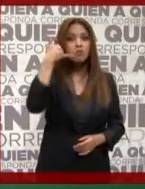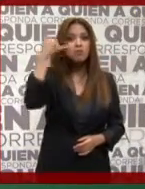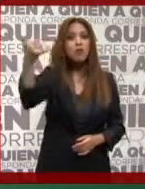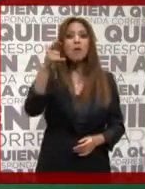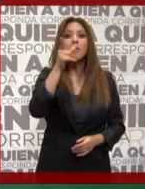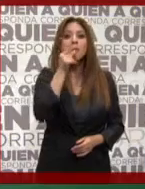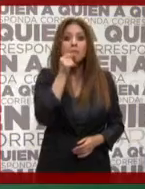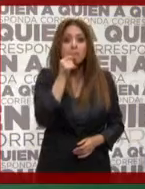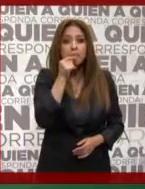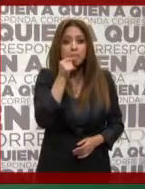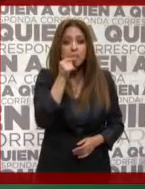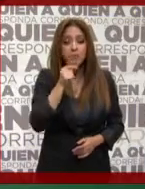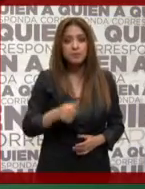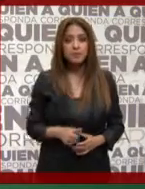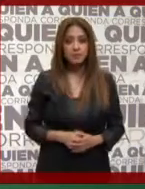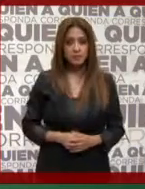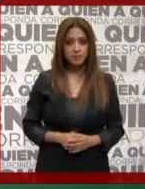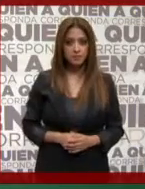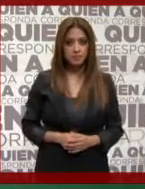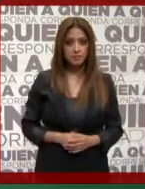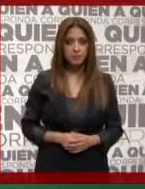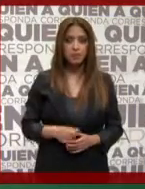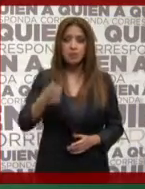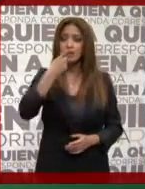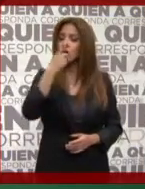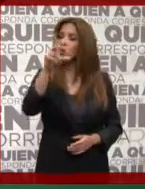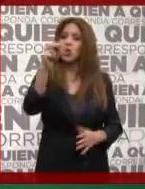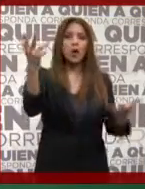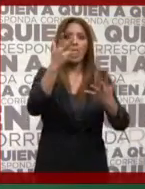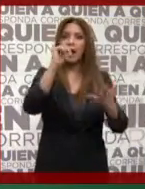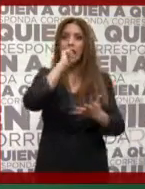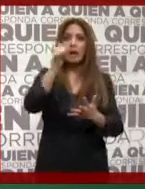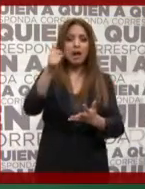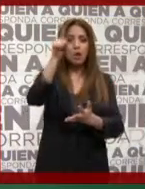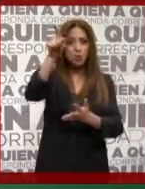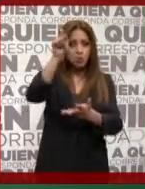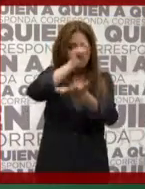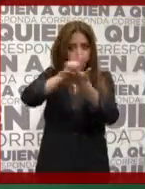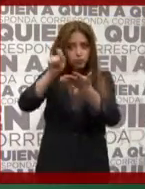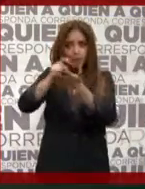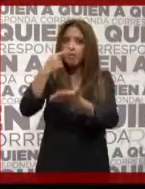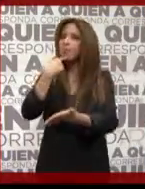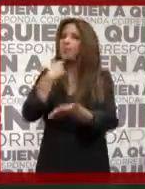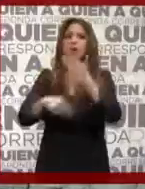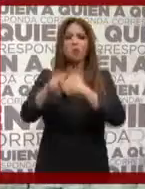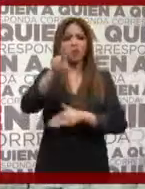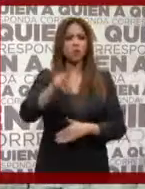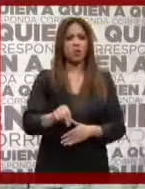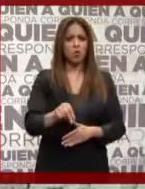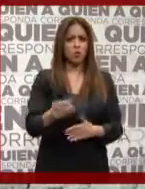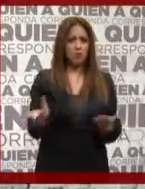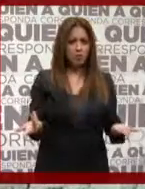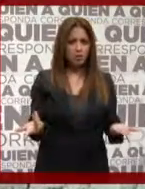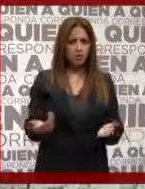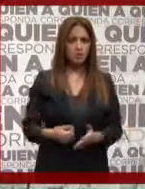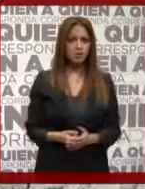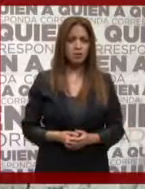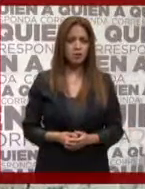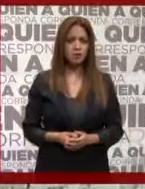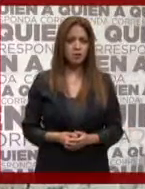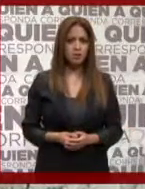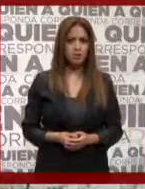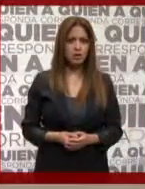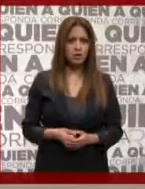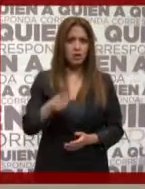patrulleros. Dijeron que no hiciéramos nada, que no levantáramos la denuncia, a ver si el sábado